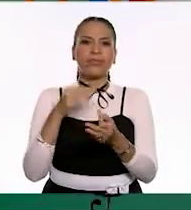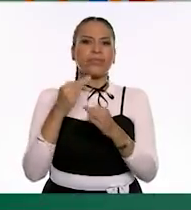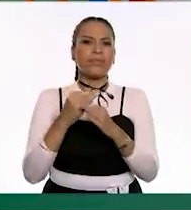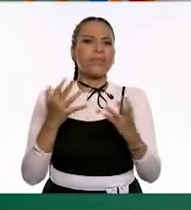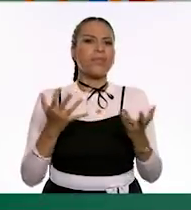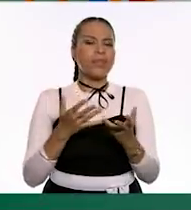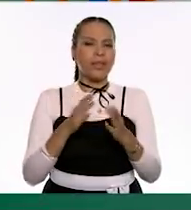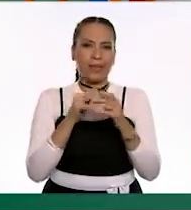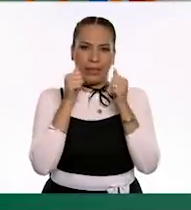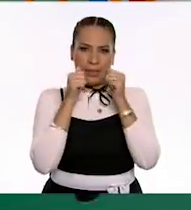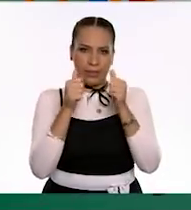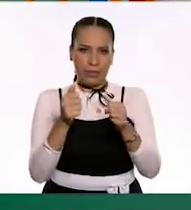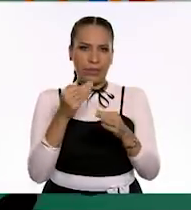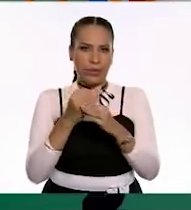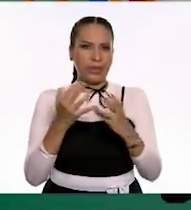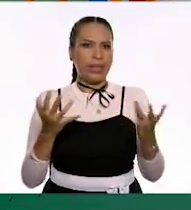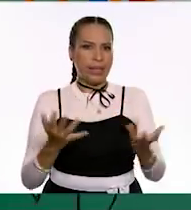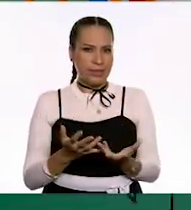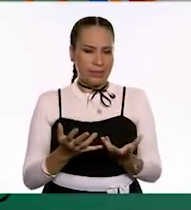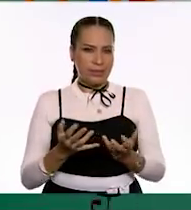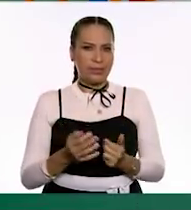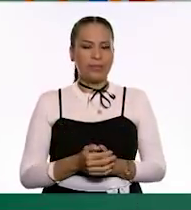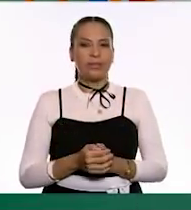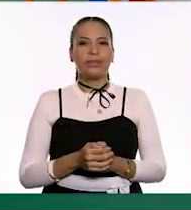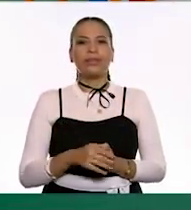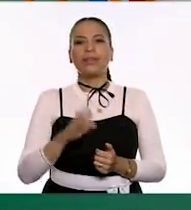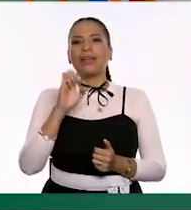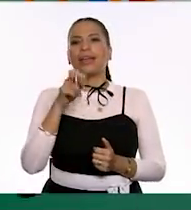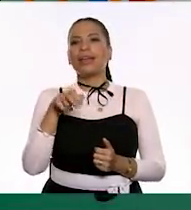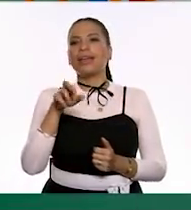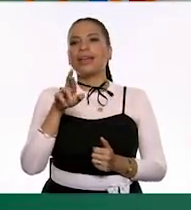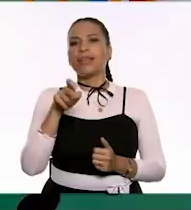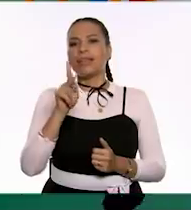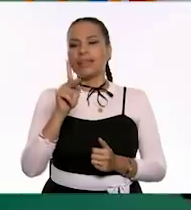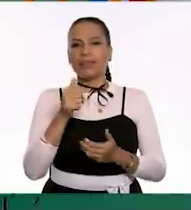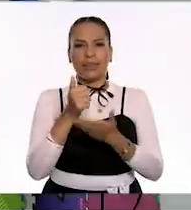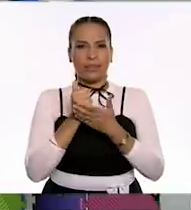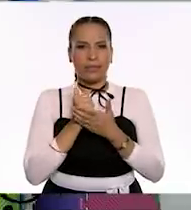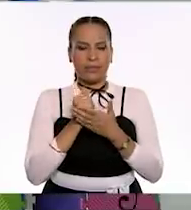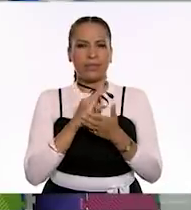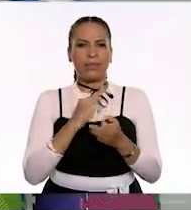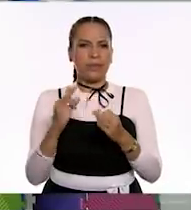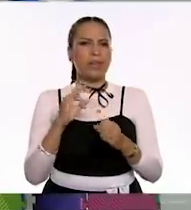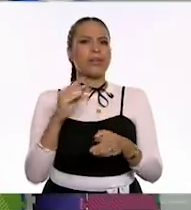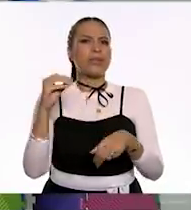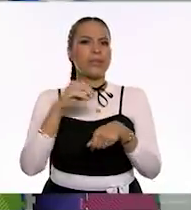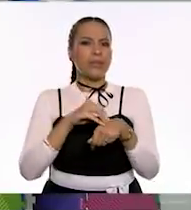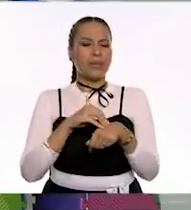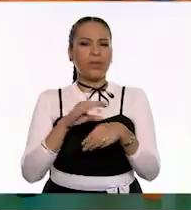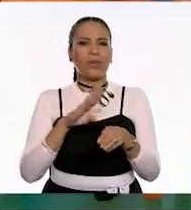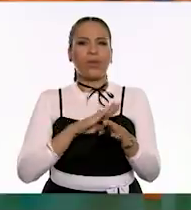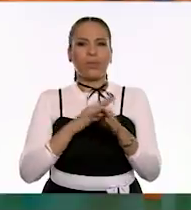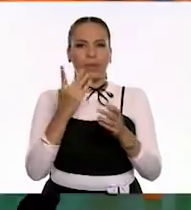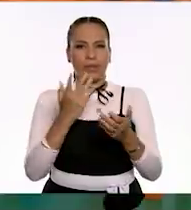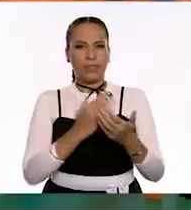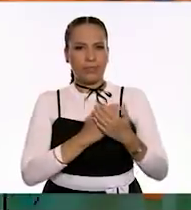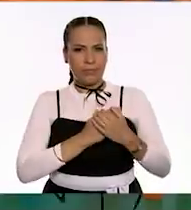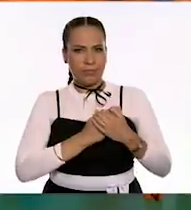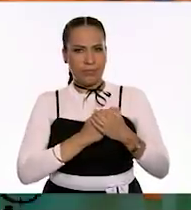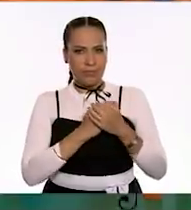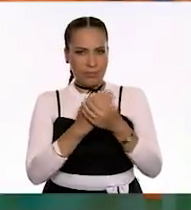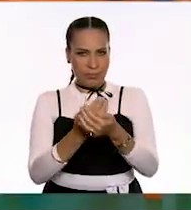poner atención a lo que vamos a hacer. Eric, ¿me ayudas? Por supuesto. Vamos a sí. Colocar la mano derecha en el